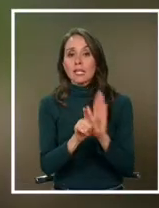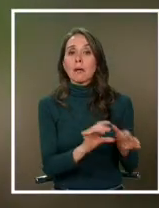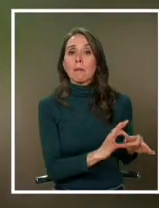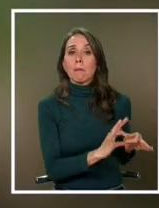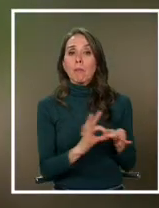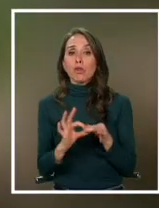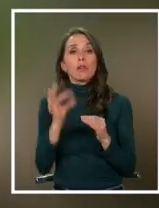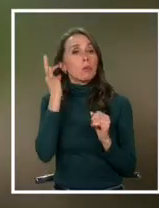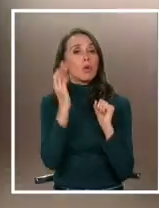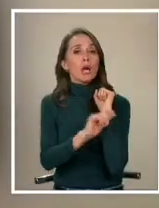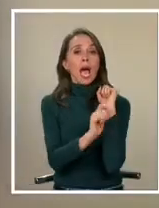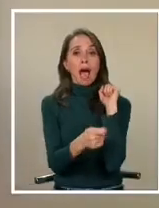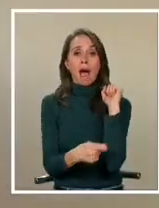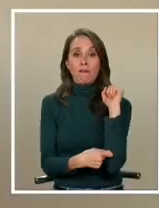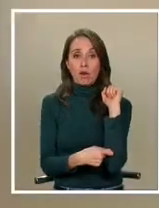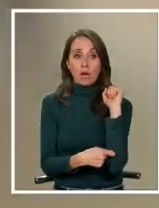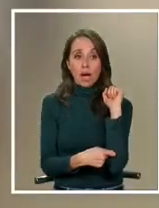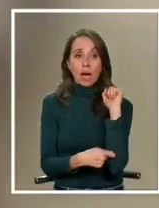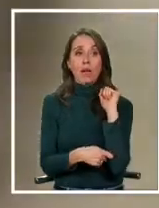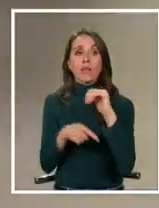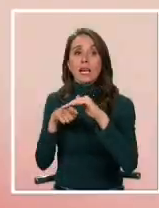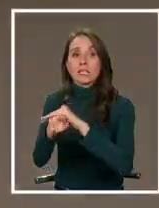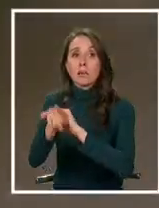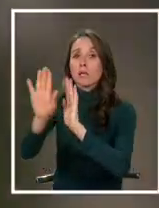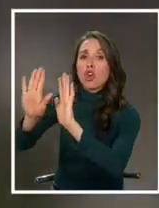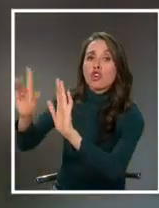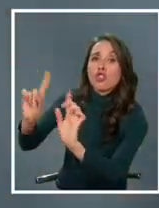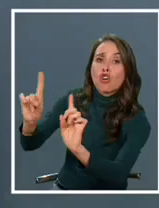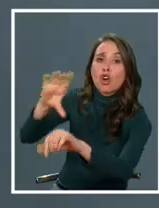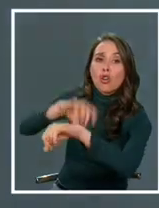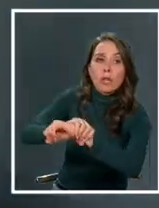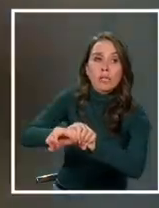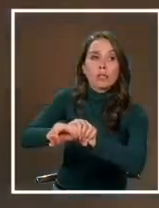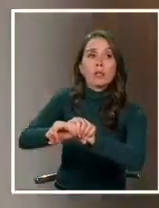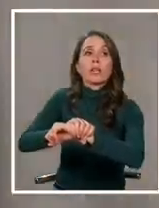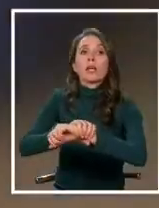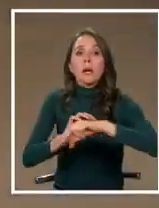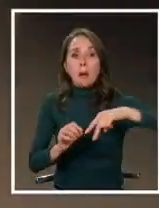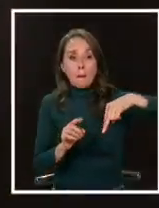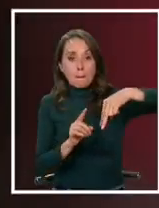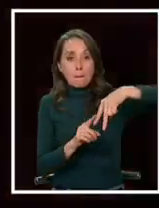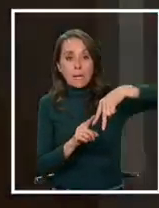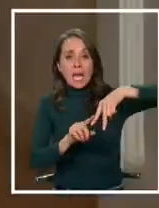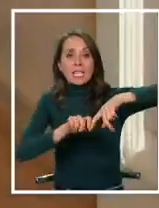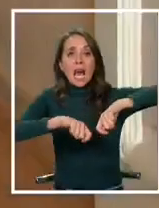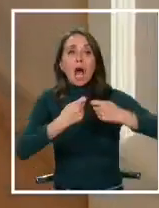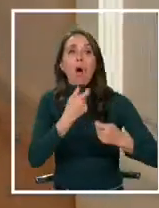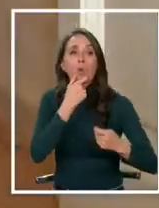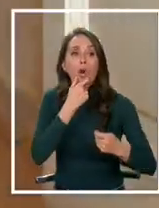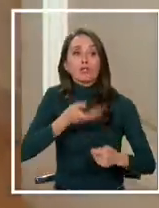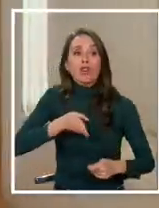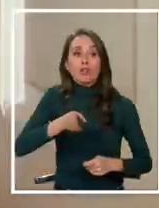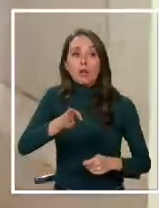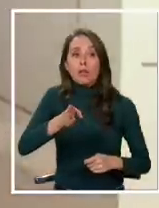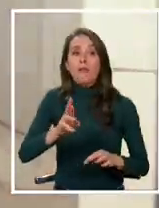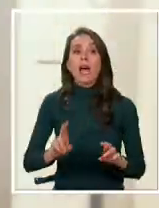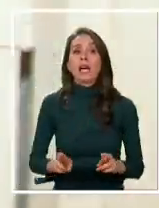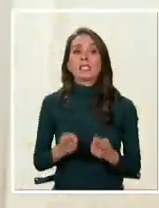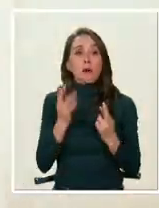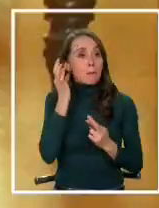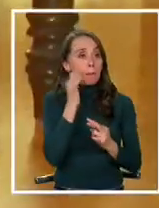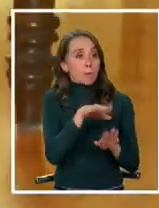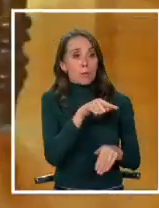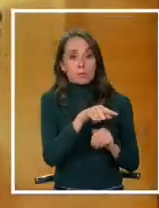argumento de la abogada quien incluso intervino en la detención sufrió una fractura en su pierna derecha Todavía está en proceso de